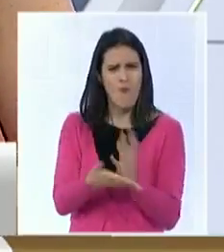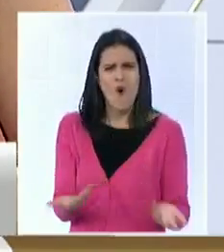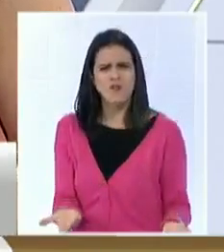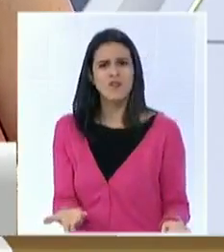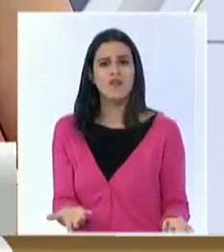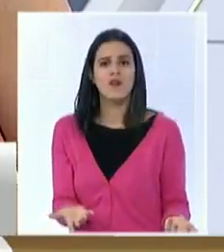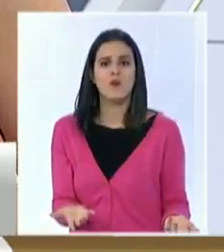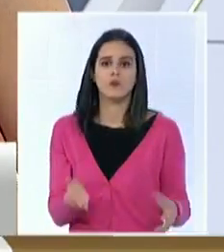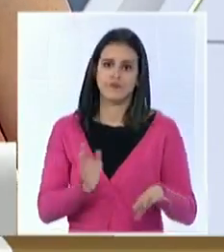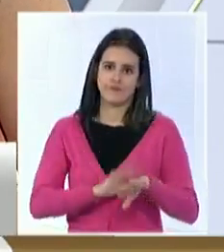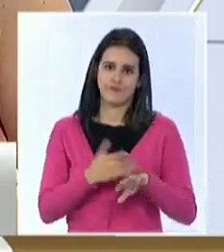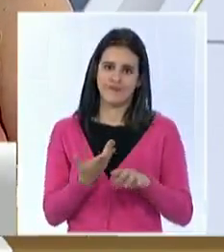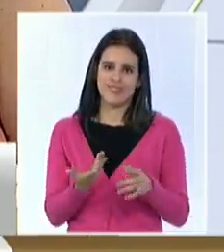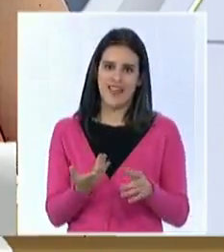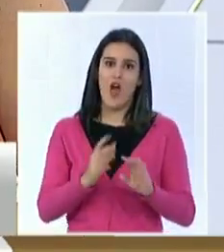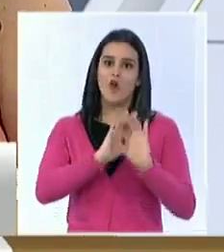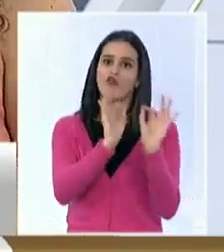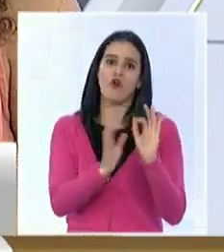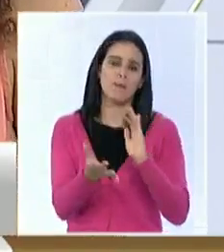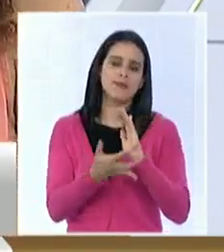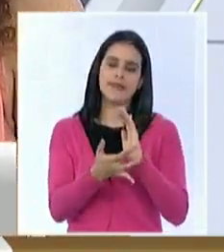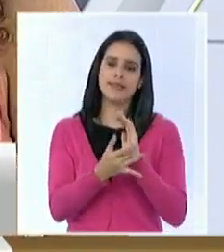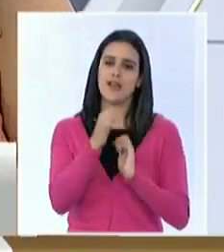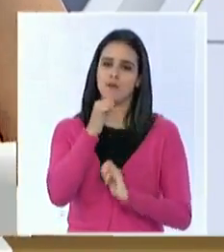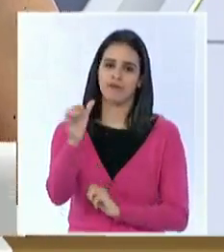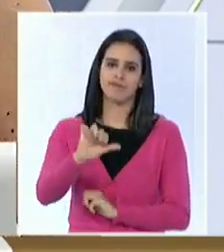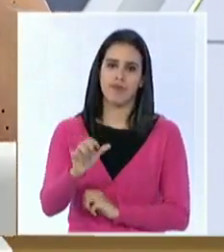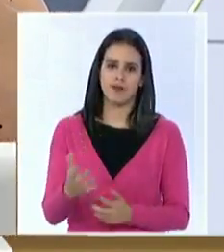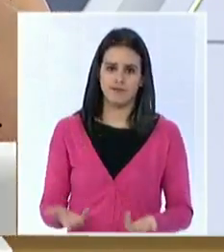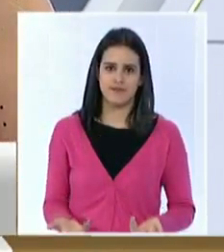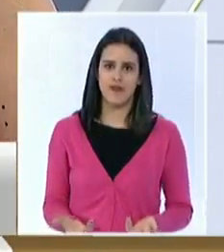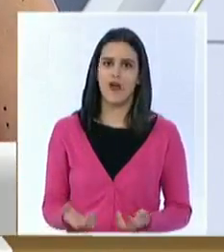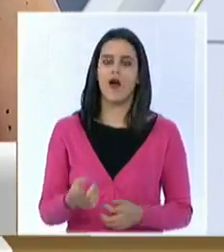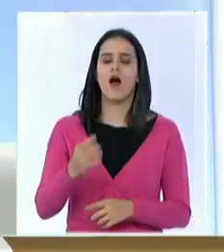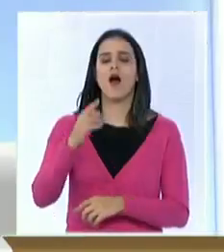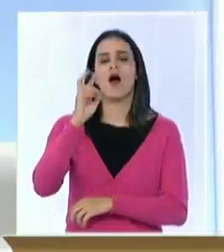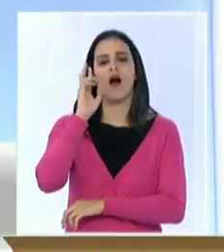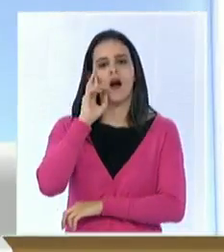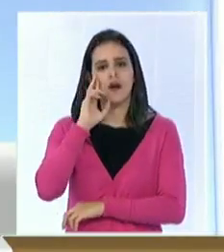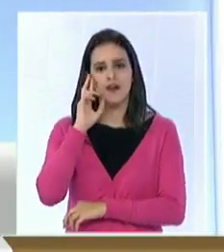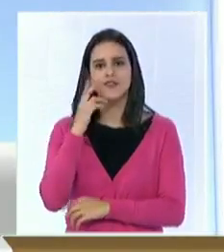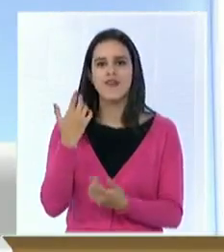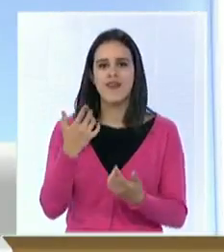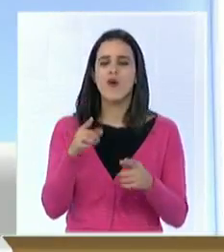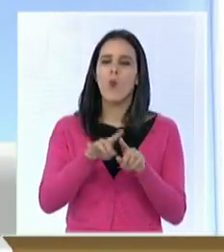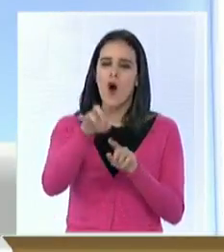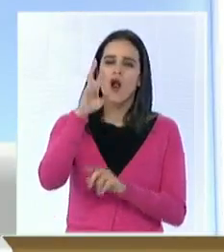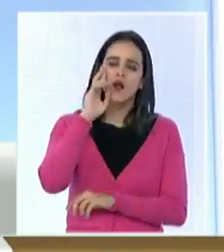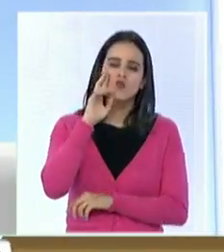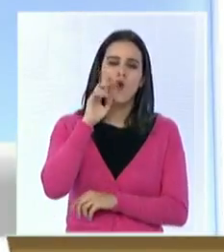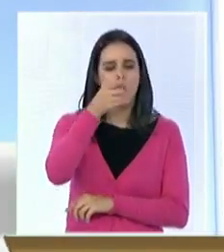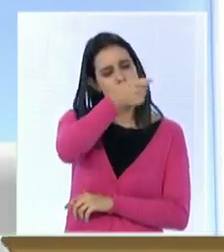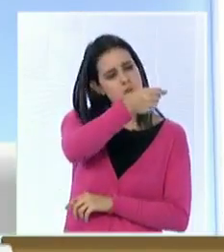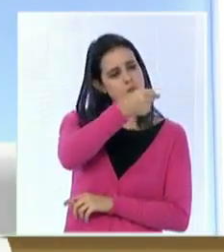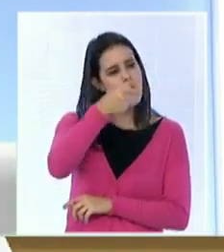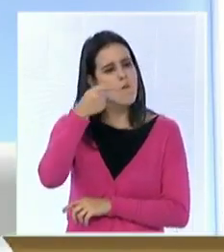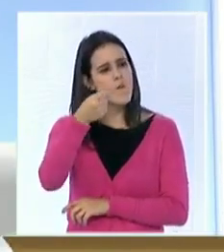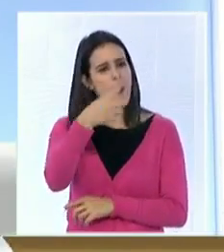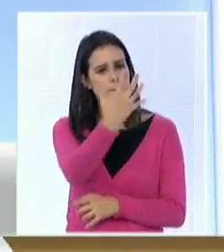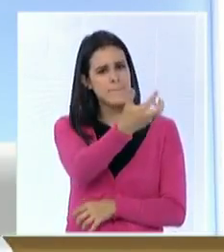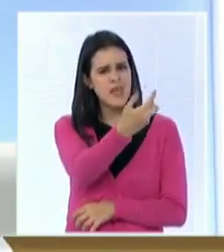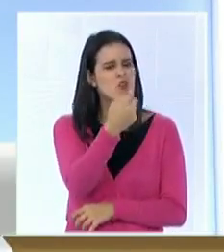poco de aversión a utilizar la técnica del microondas para descongelar. Es que precisamente el microondas también tiene un ciclo donde dice descongelado. Entonces